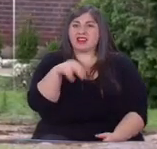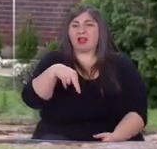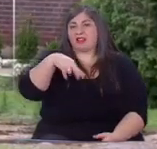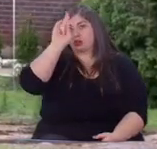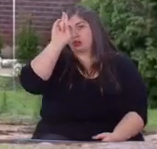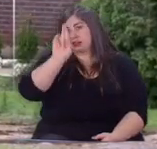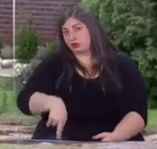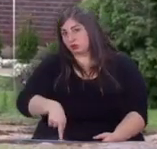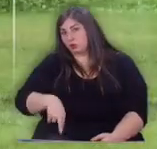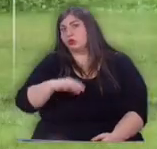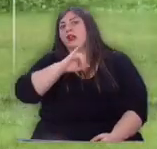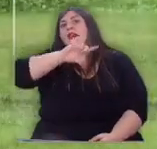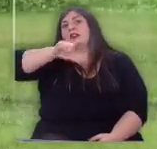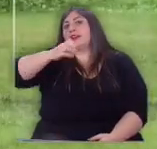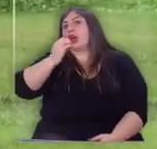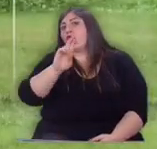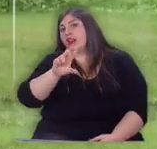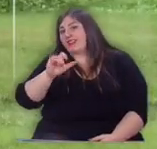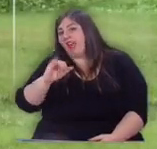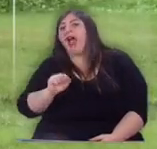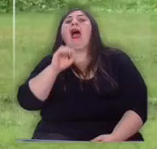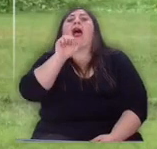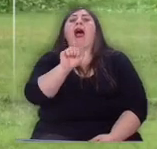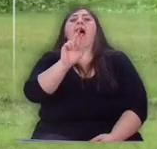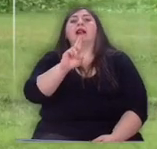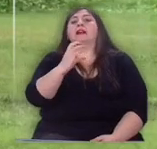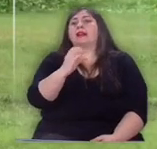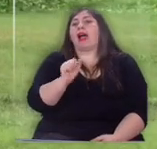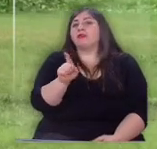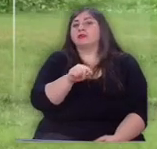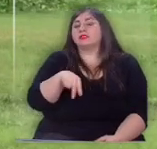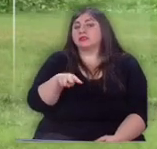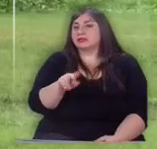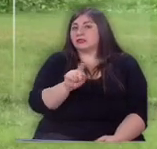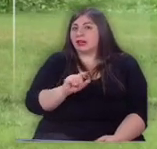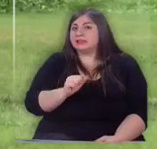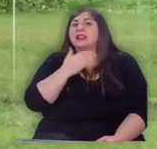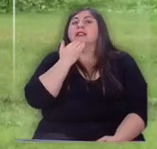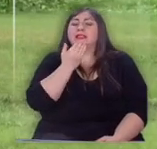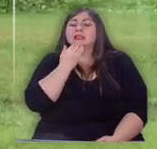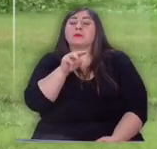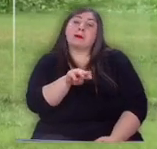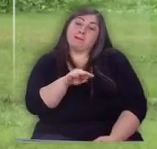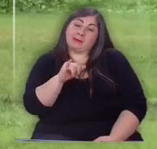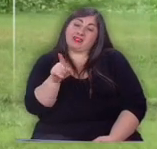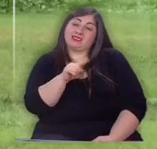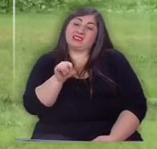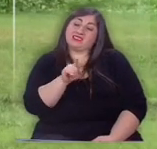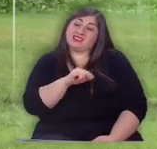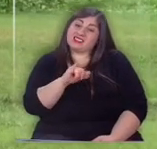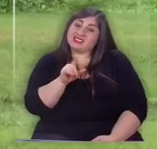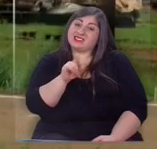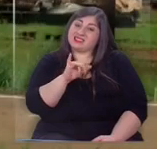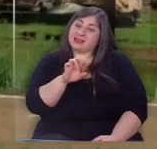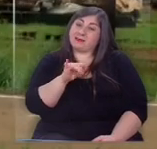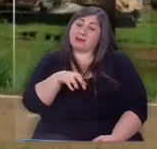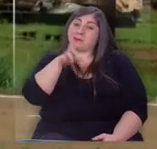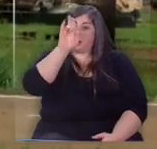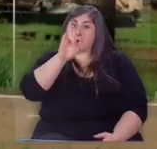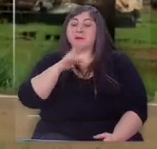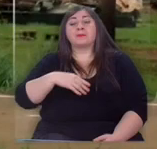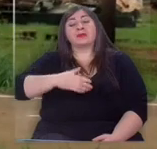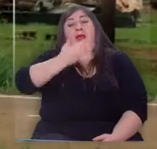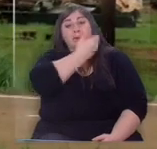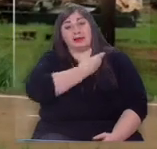Georgia, Arkansas y, por supuesto, como comentábamos, la zona más golpeada, que fue el estado de Mississippi. Trump tuvo palabras para esto también, envió